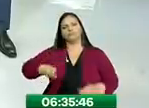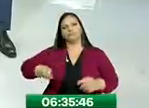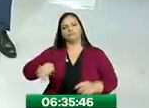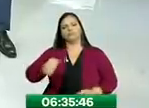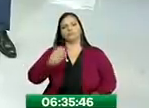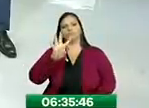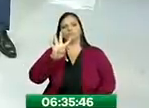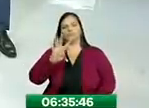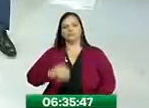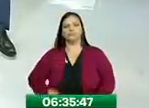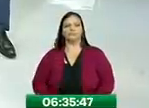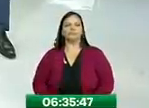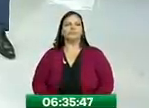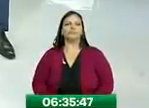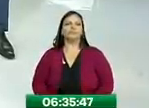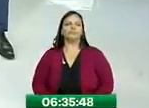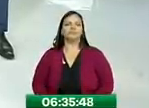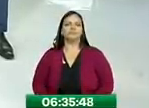vamos de inmediato con